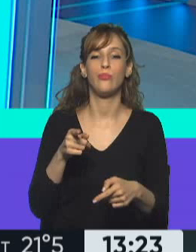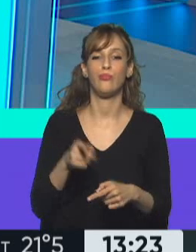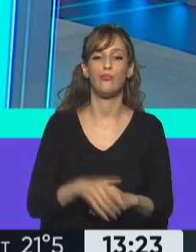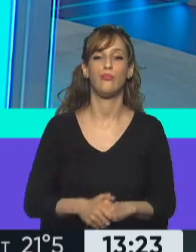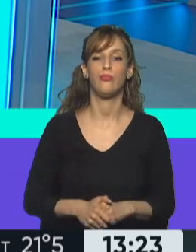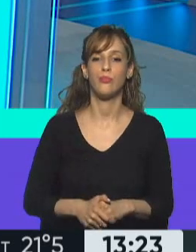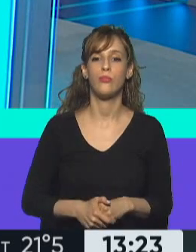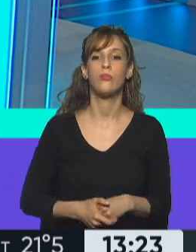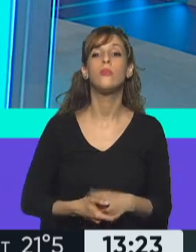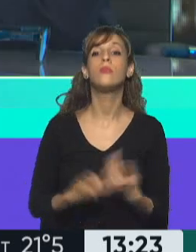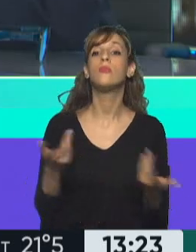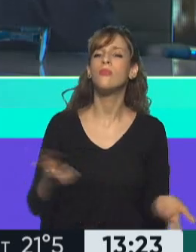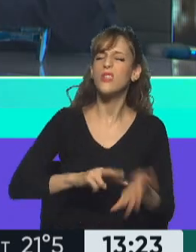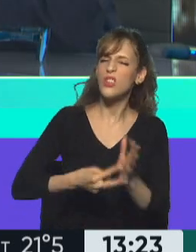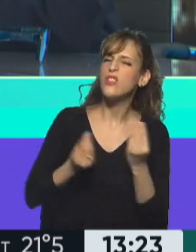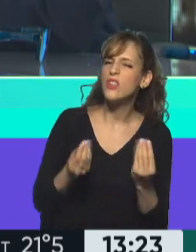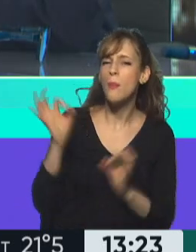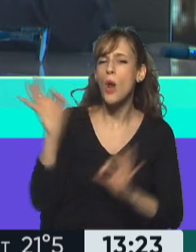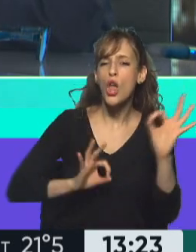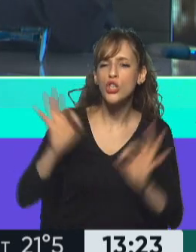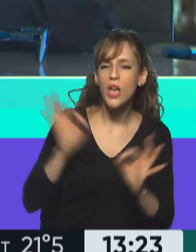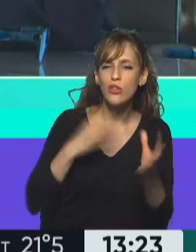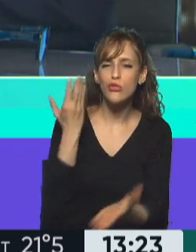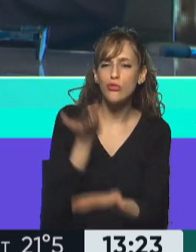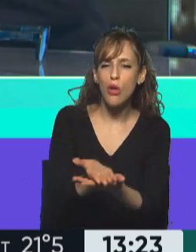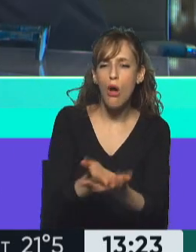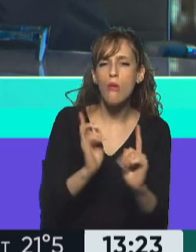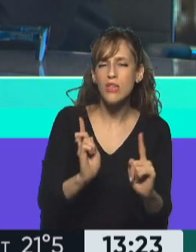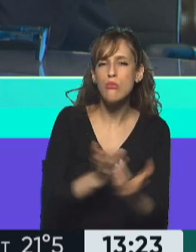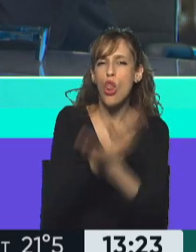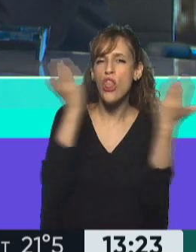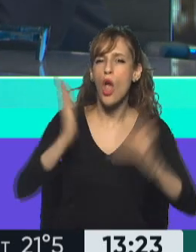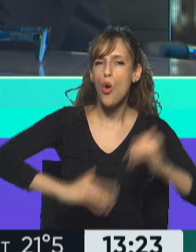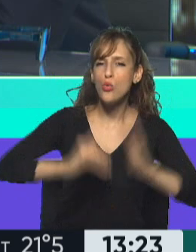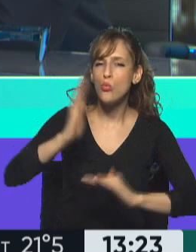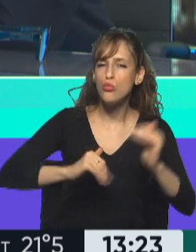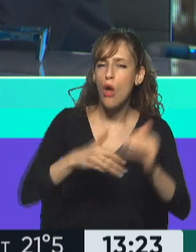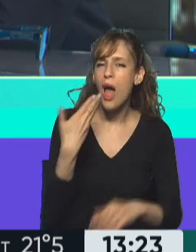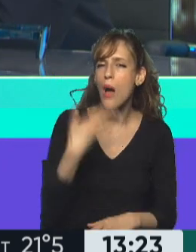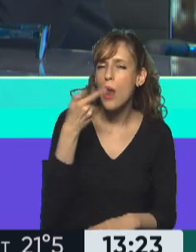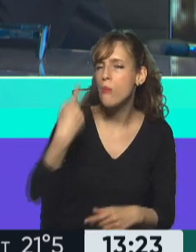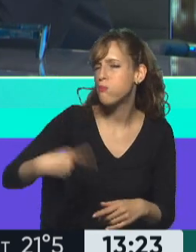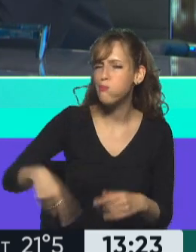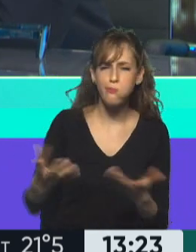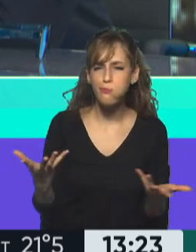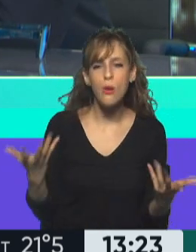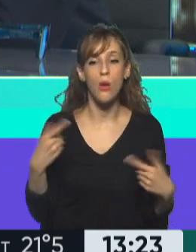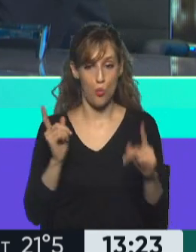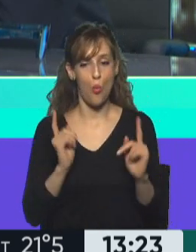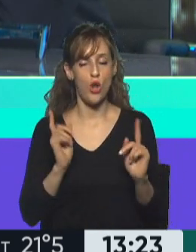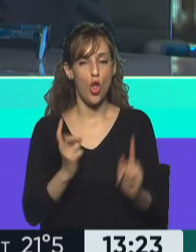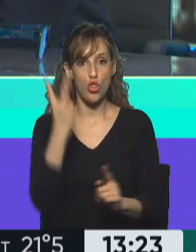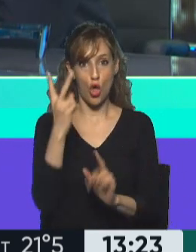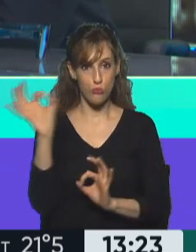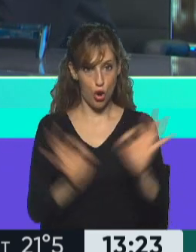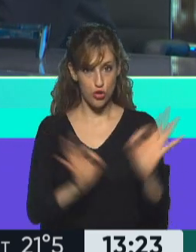salarios. ¿Y qué significa este proyecto del que se habló el día de la construcción? Bueno, los dos proyectos, en realidad, este de créditos